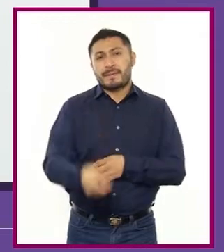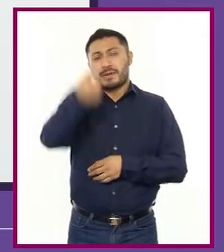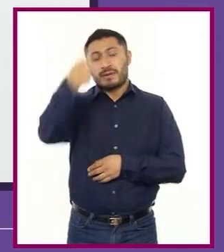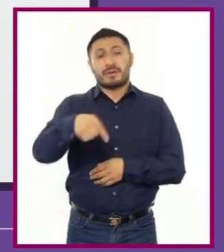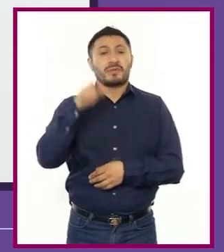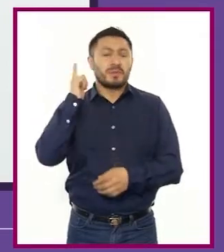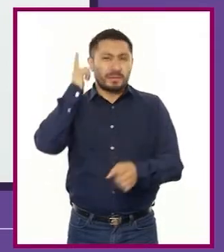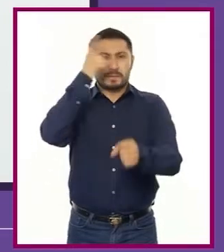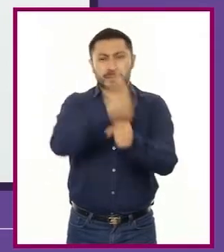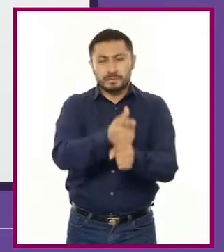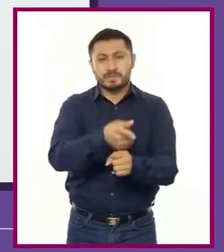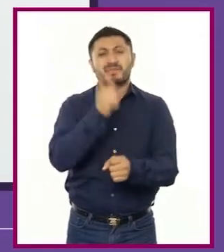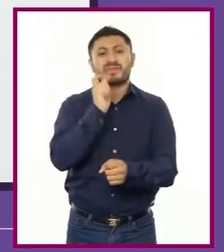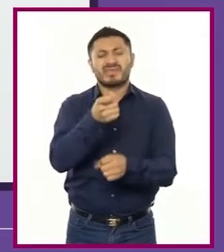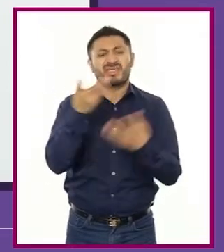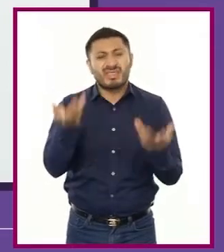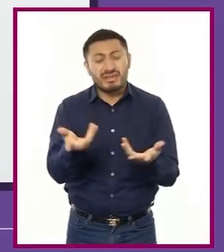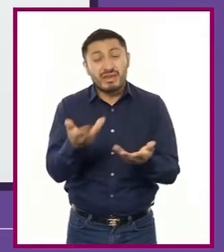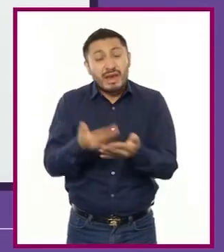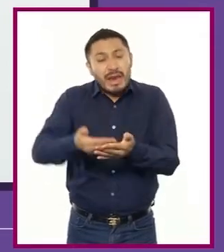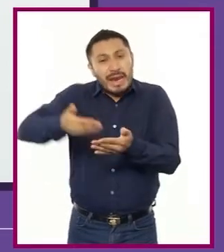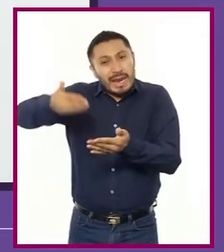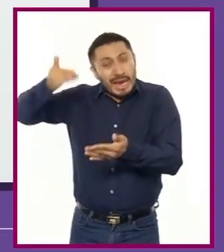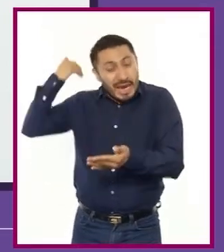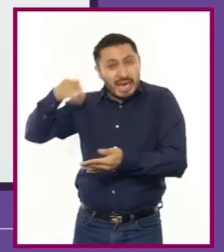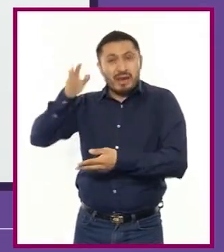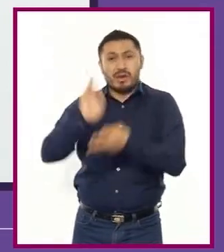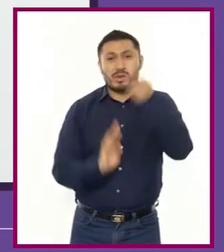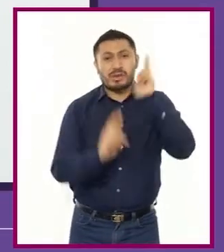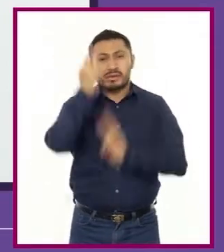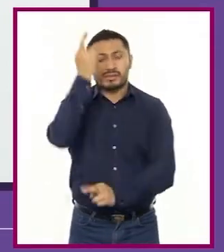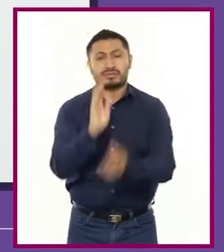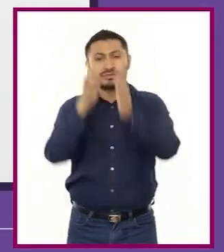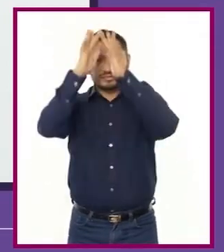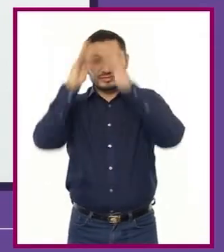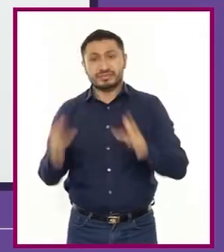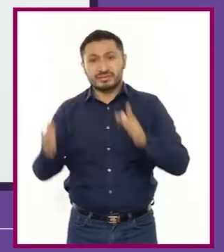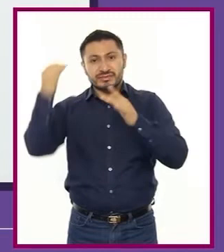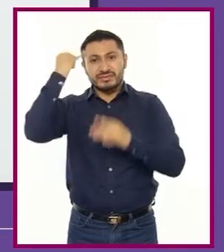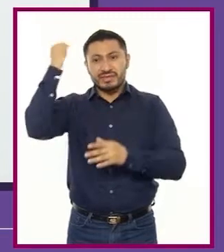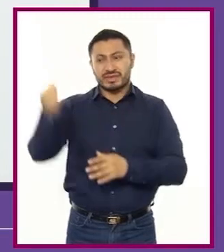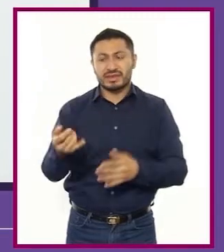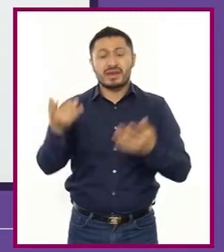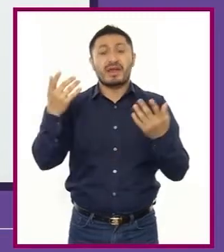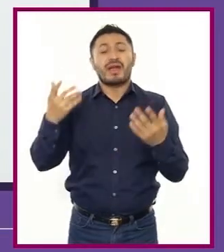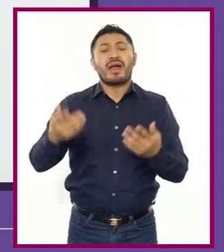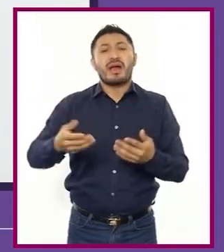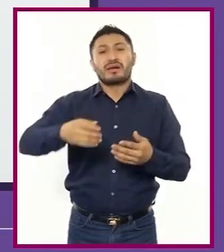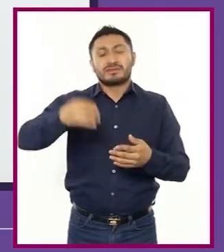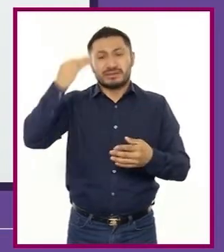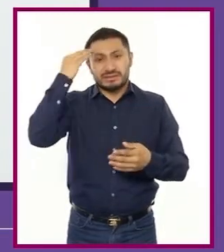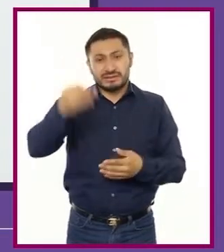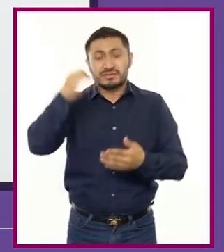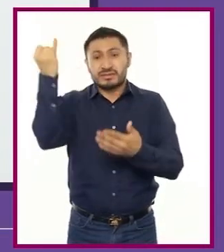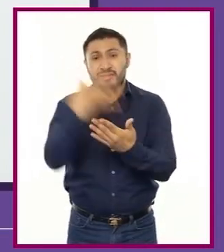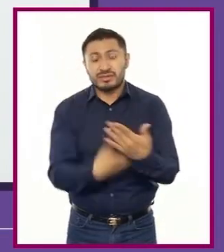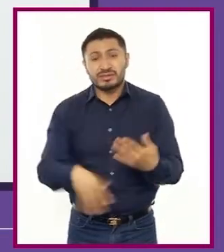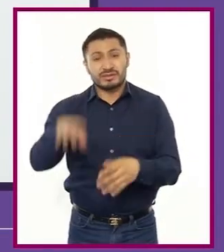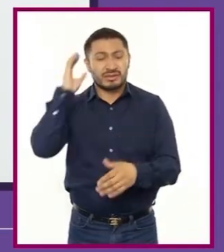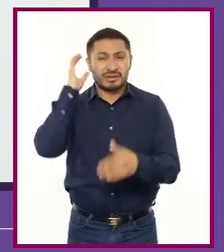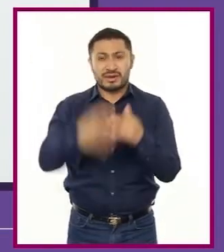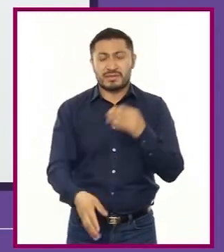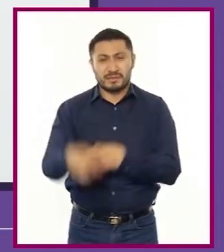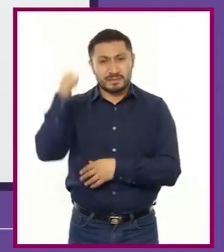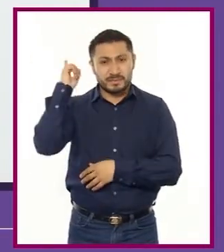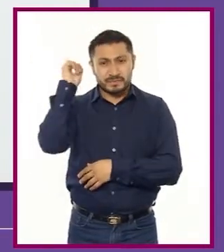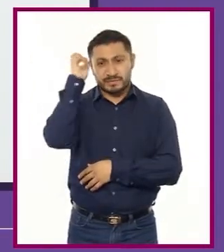podemos identificar, cuando con la Revolución Francesa y las ideas de la Ilustración se termina la etapa